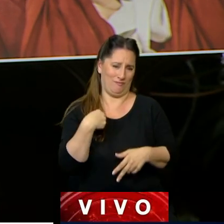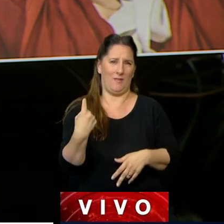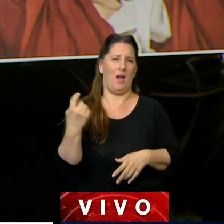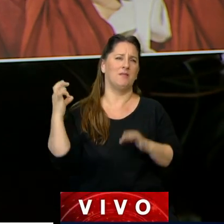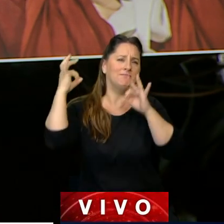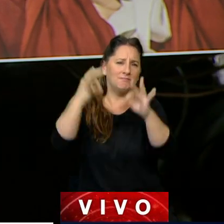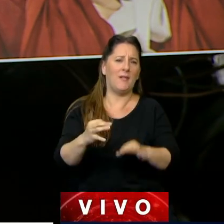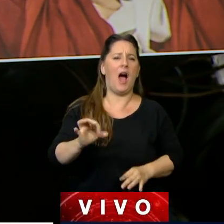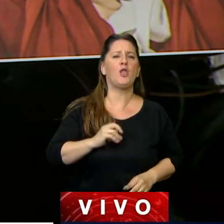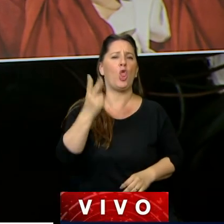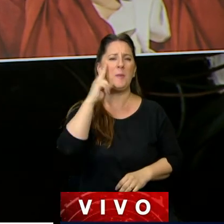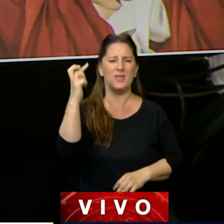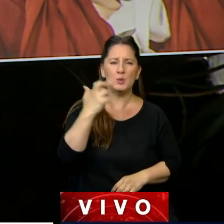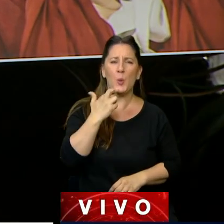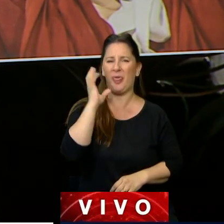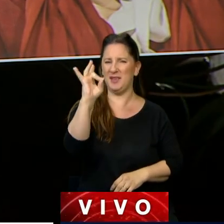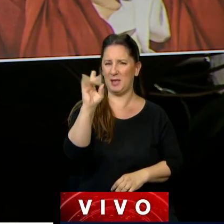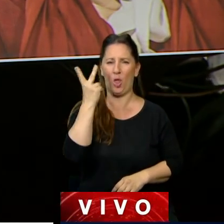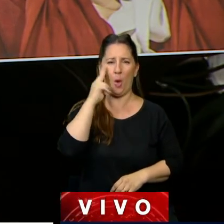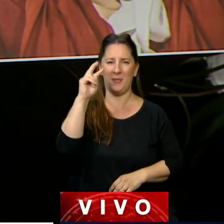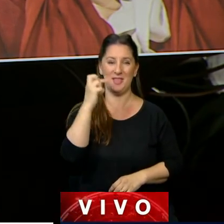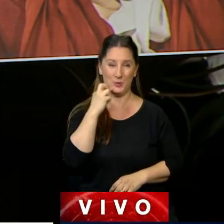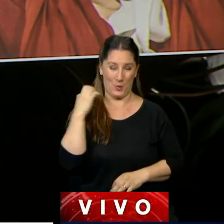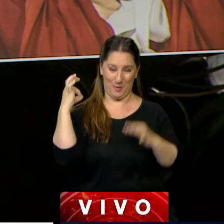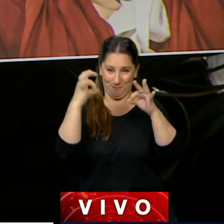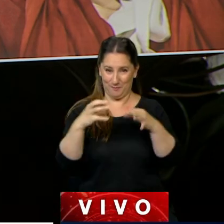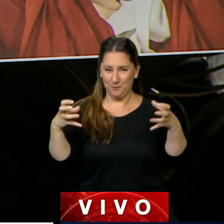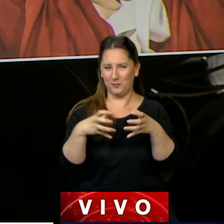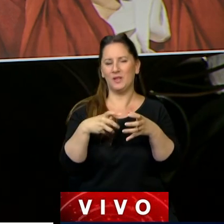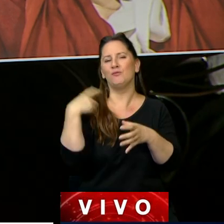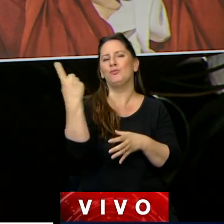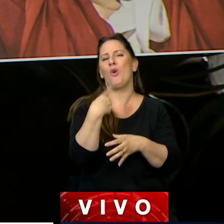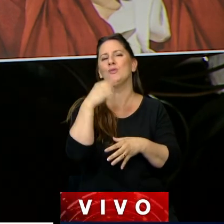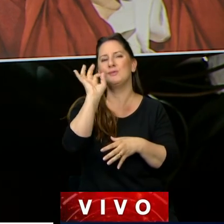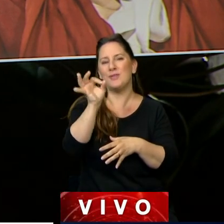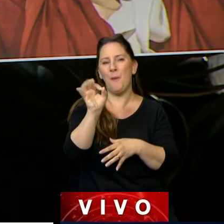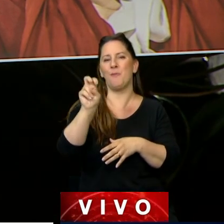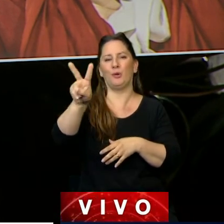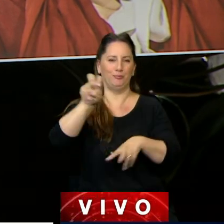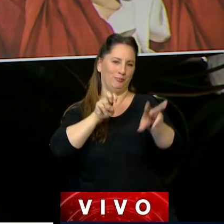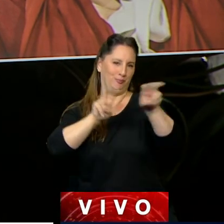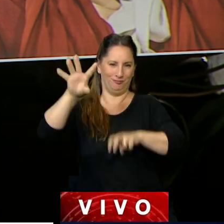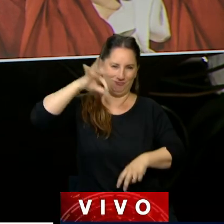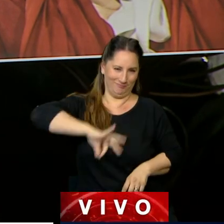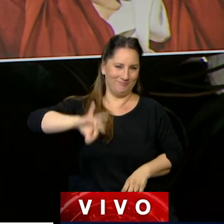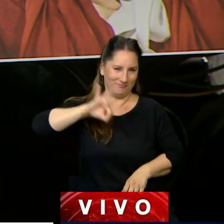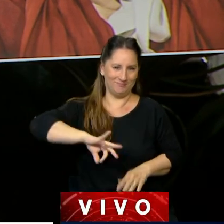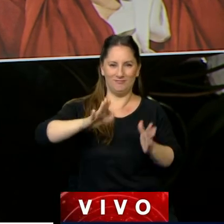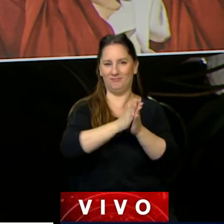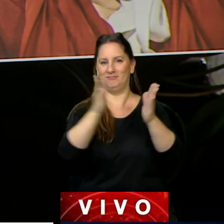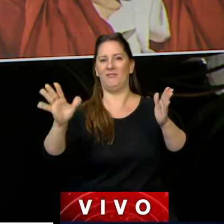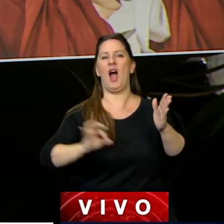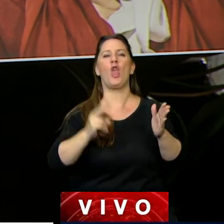año 2019, de diciembre del 2019, todos sabemos los ingresos, nuestros ingresos durante el